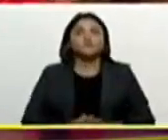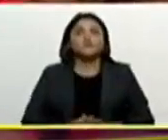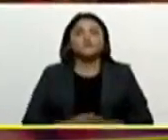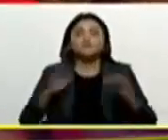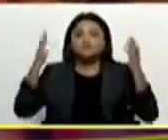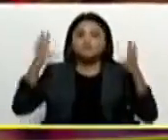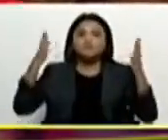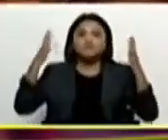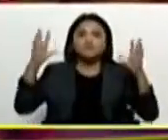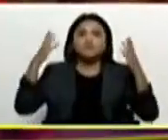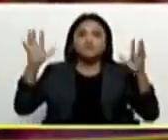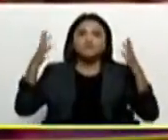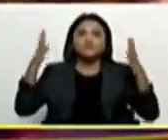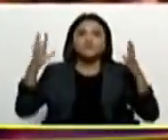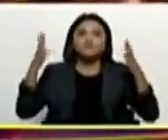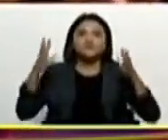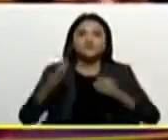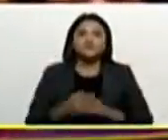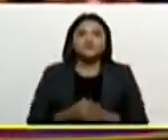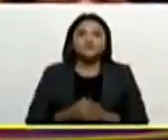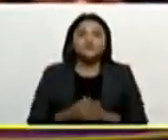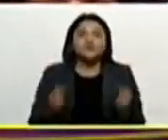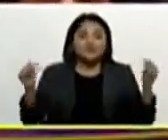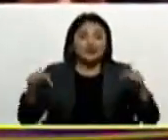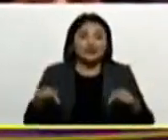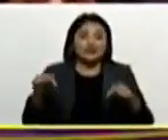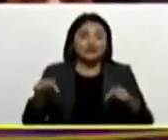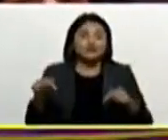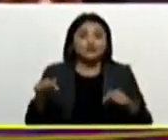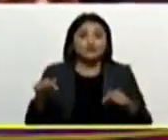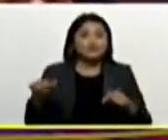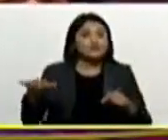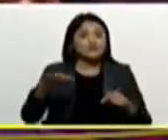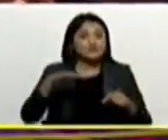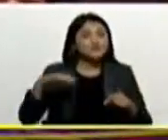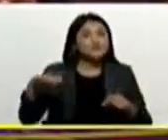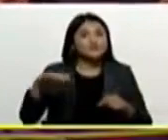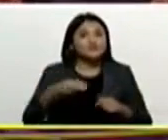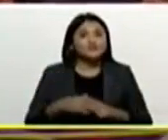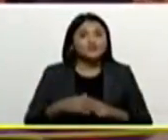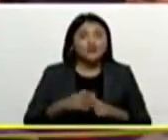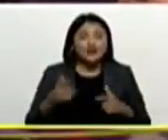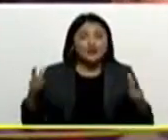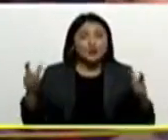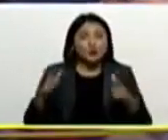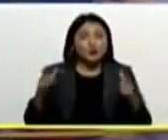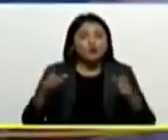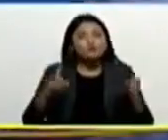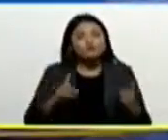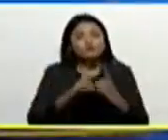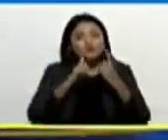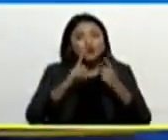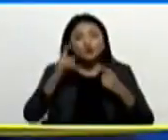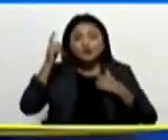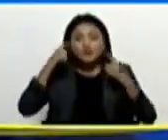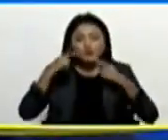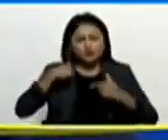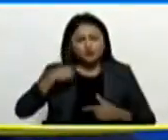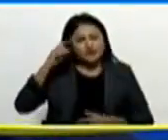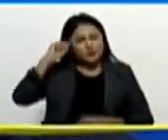Y aquí mismo recuerdo, en una de las tantas reuniones con Chávez,